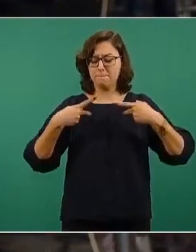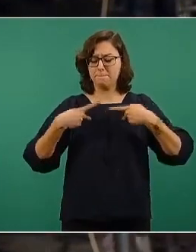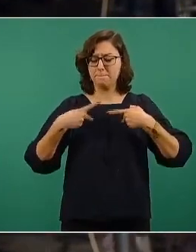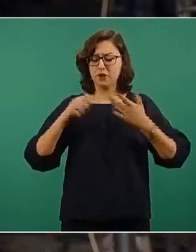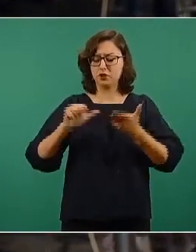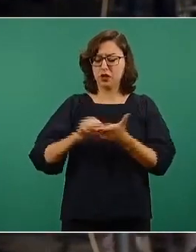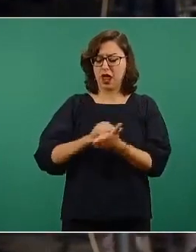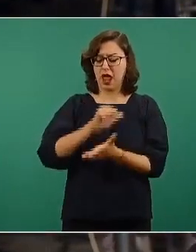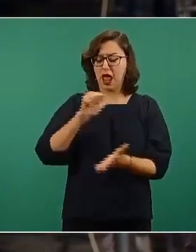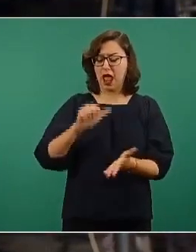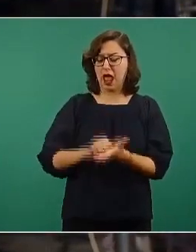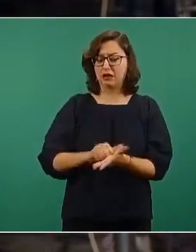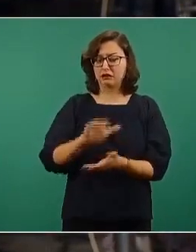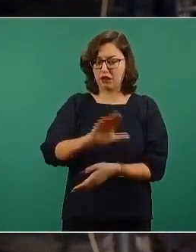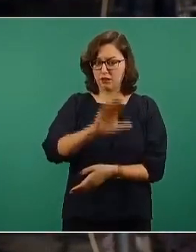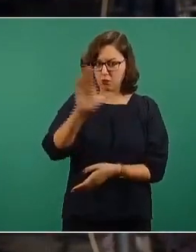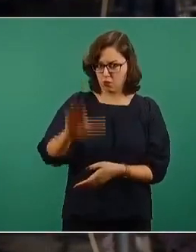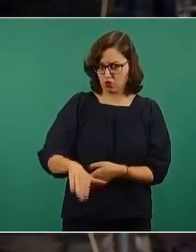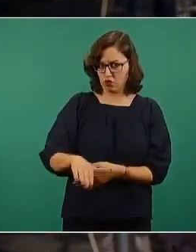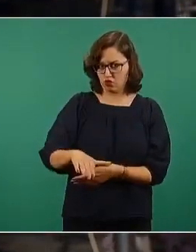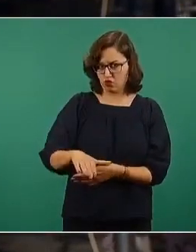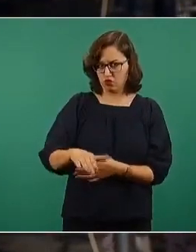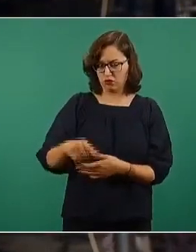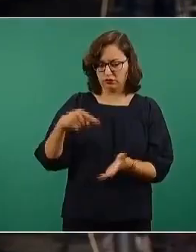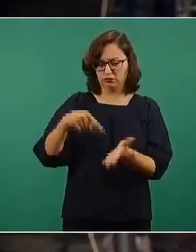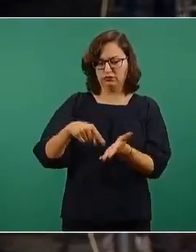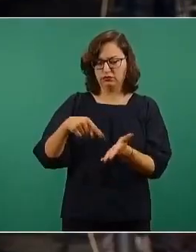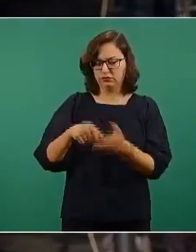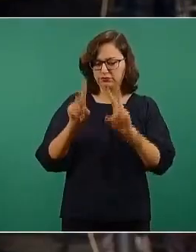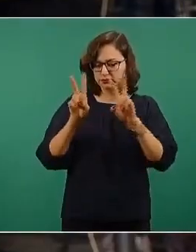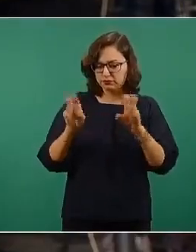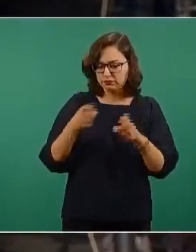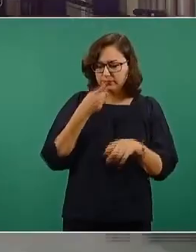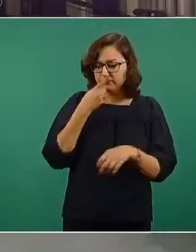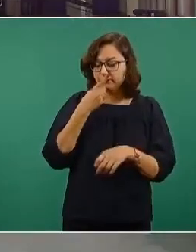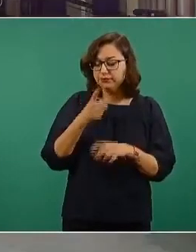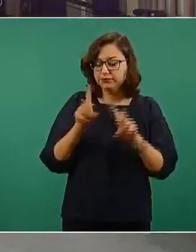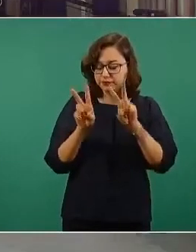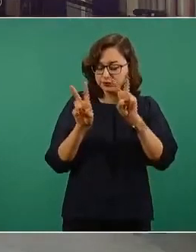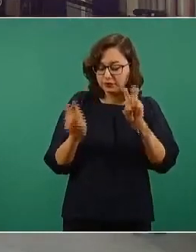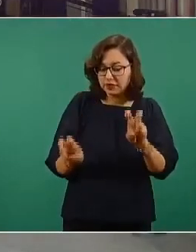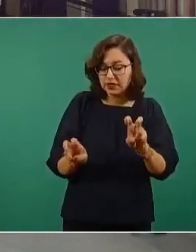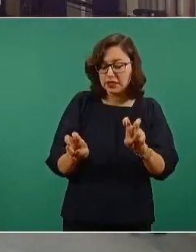COVID, ¿qué podrían hacer ellos para acceder a este tipo de apoyos?